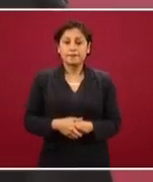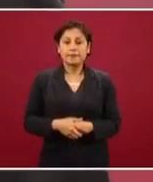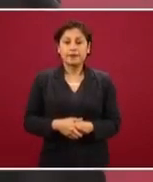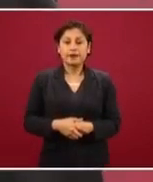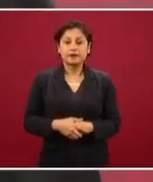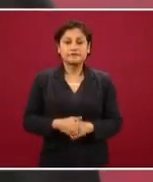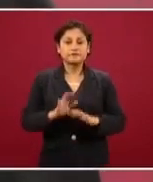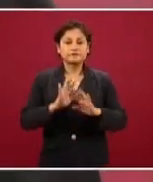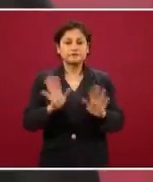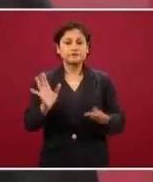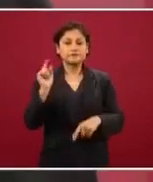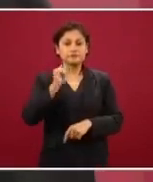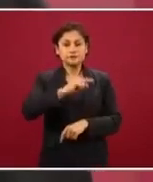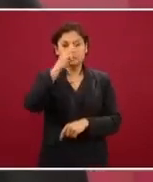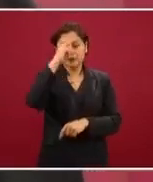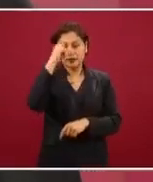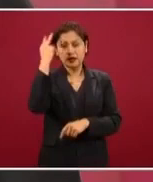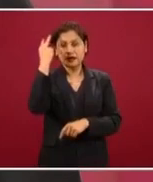parados,